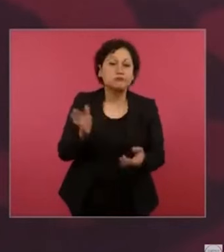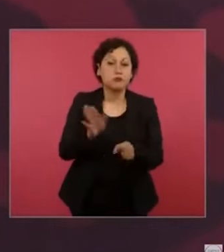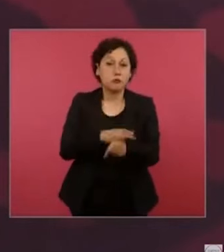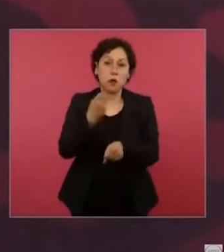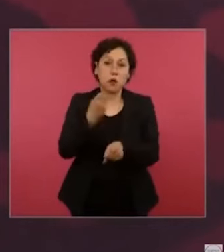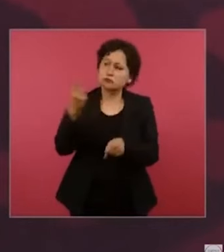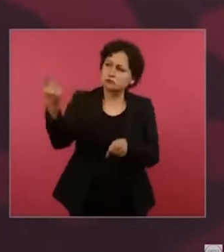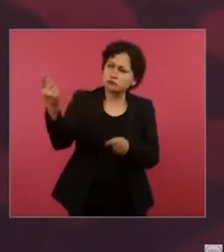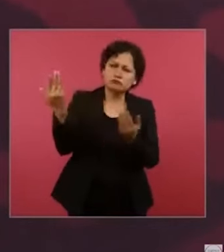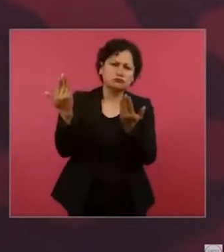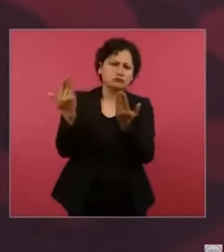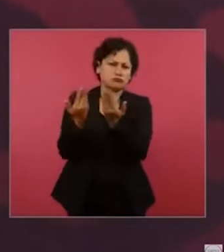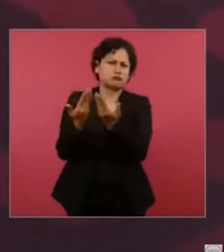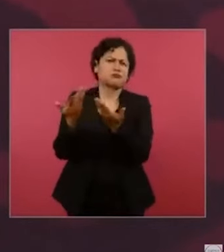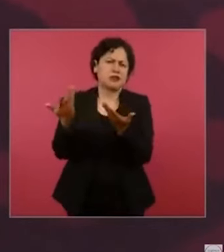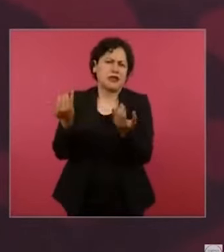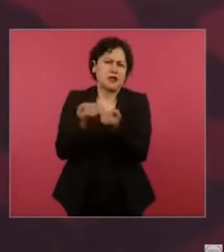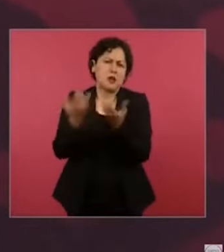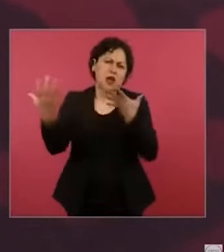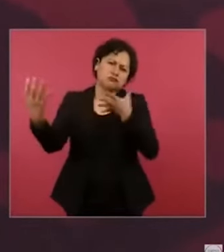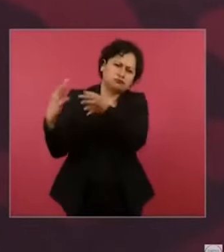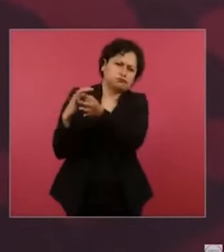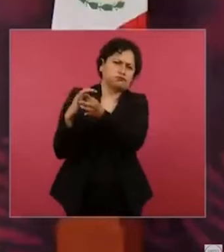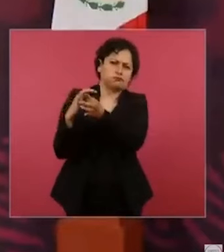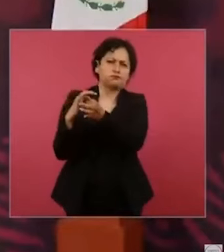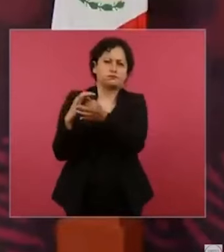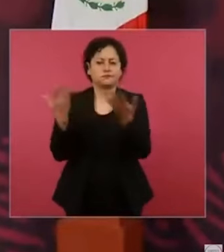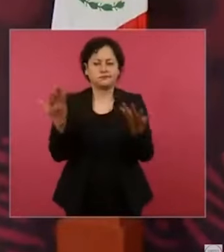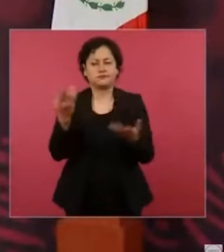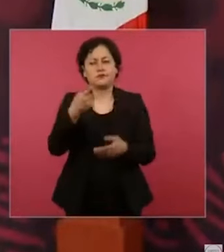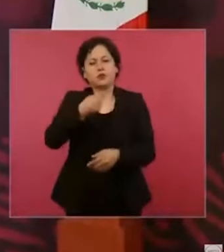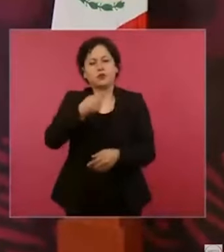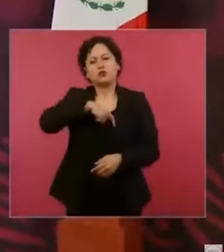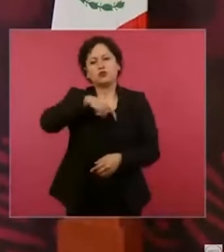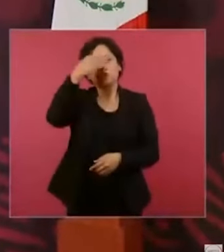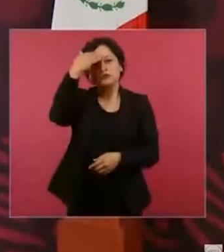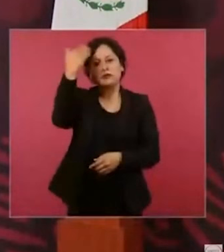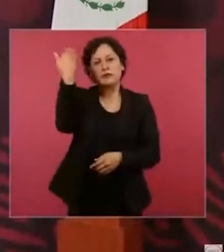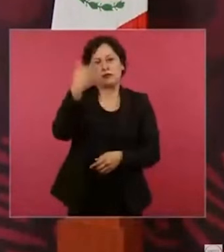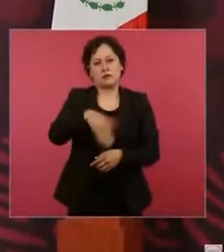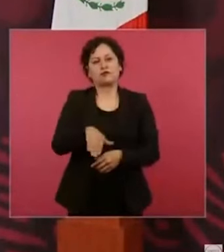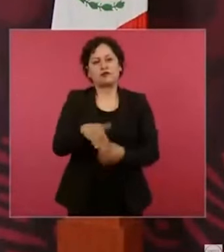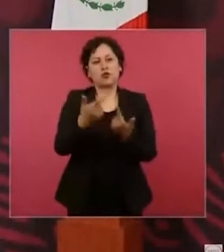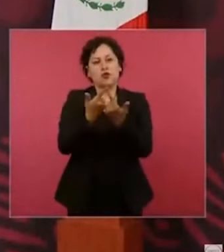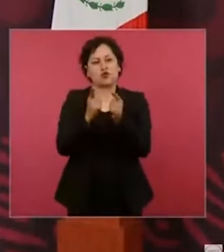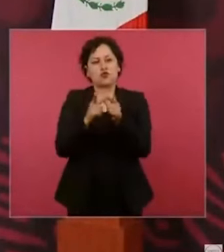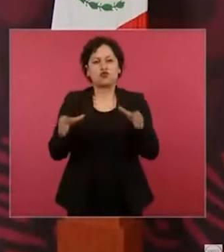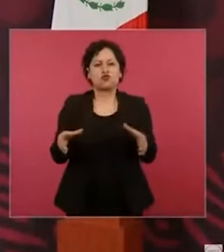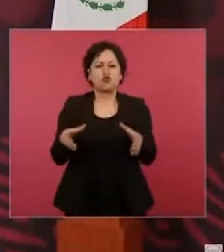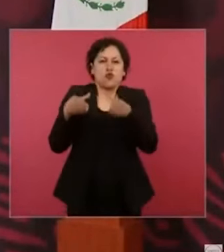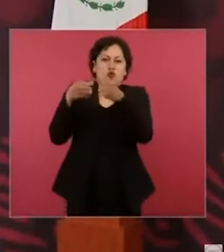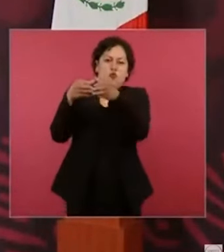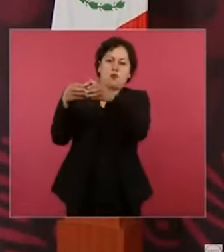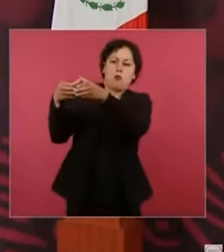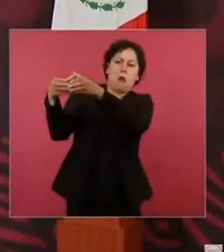alcanzamos y estamos muy conscientes de que una cosa es la élite en España como la